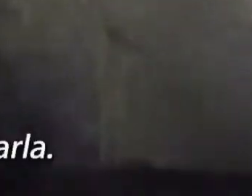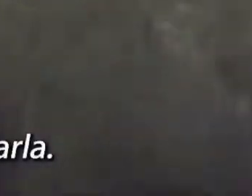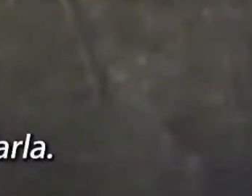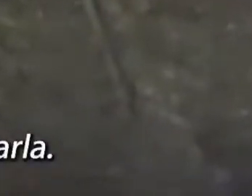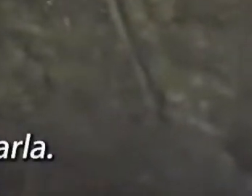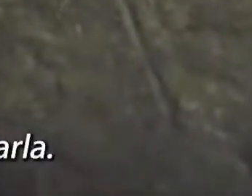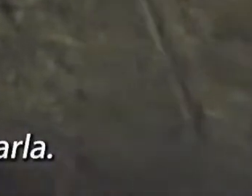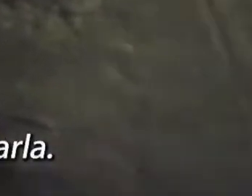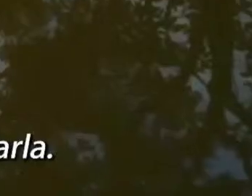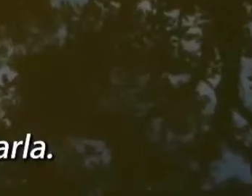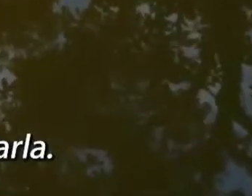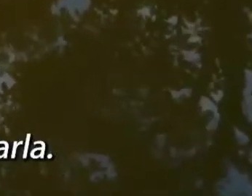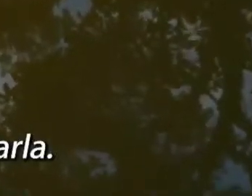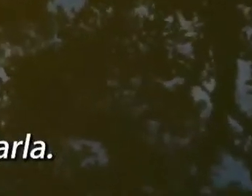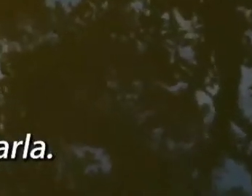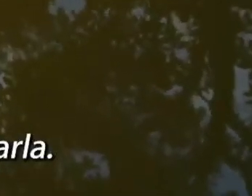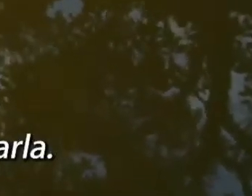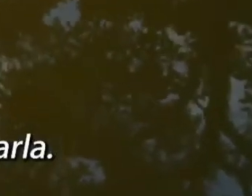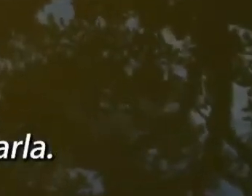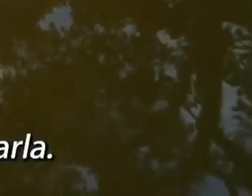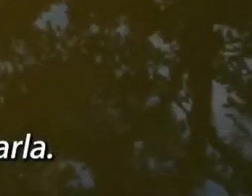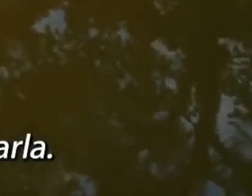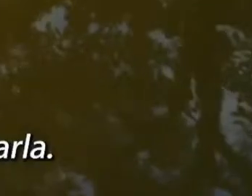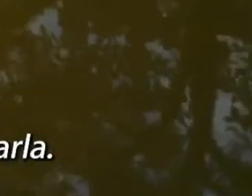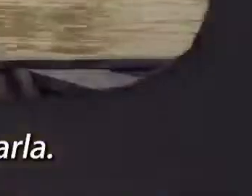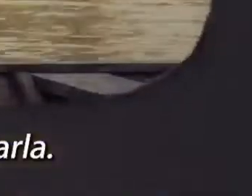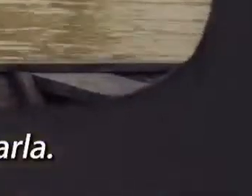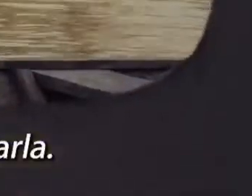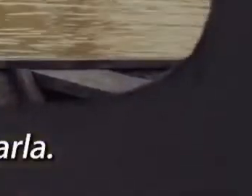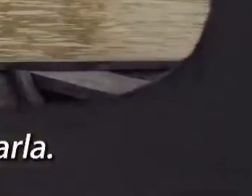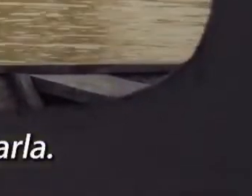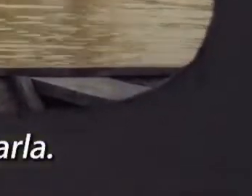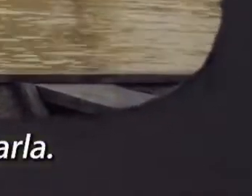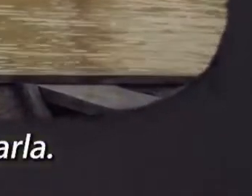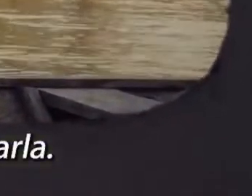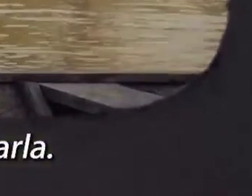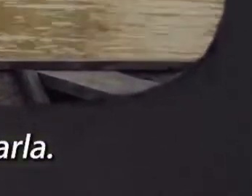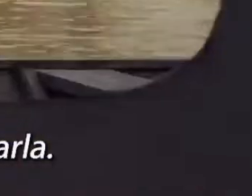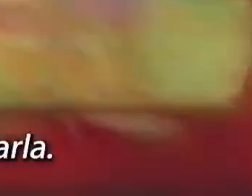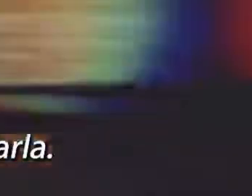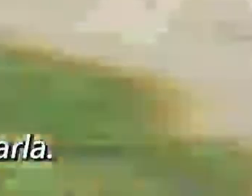representando, se están acabando, entonces nuestra preocupación en cuidarlo.